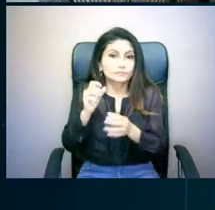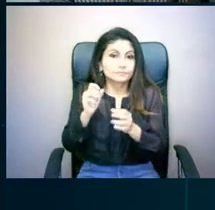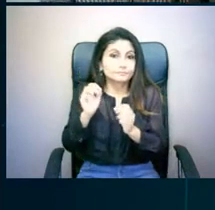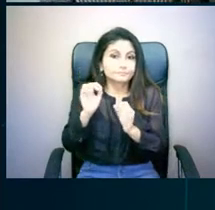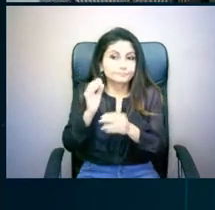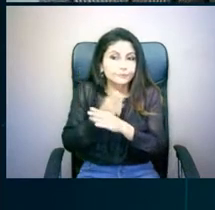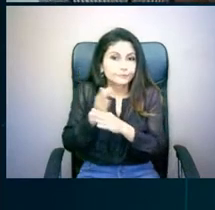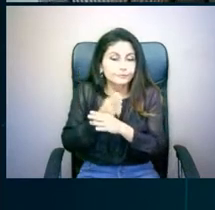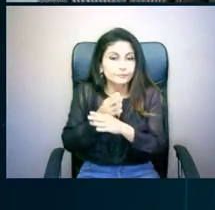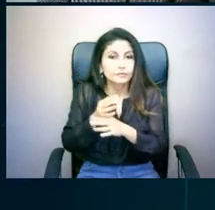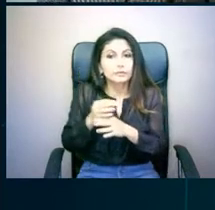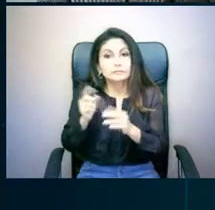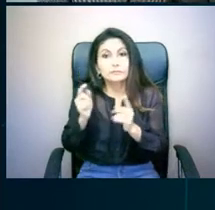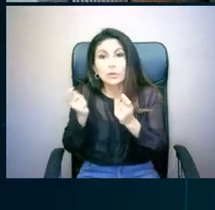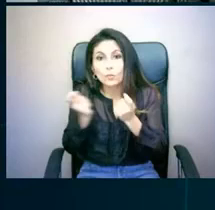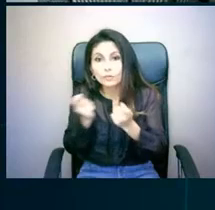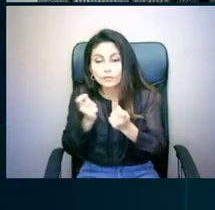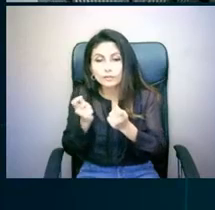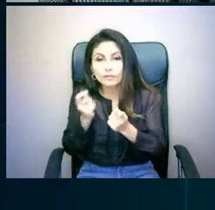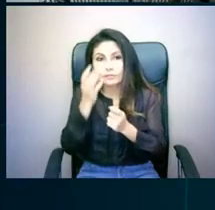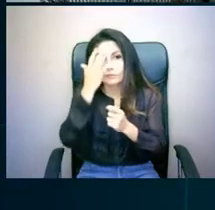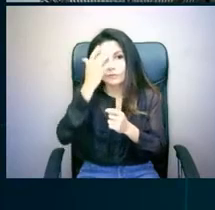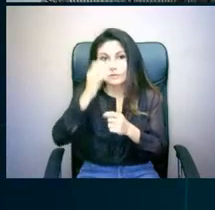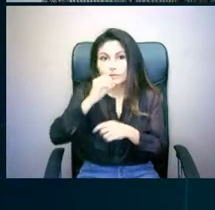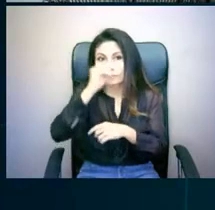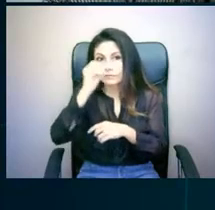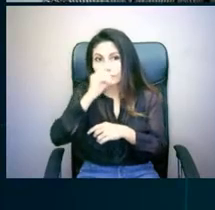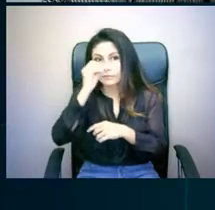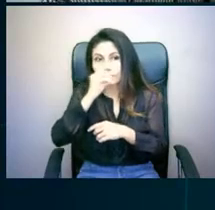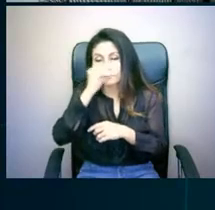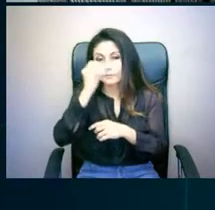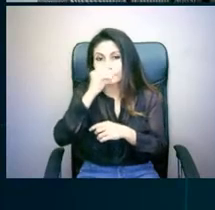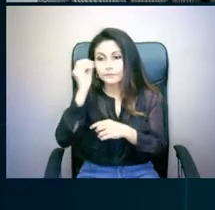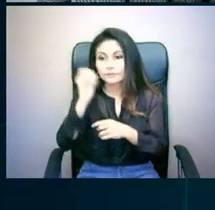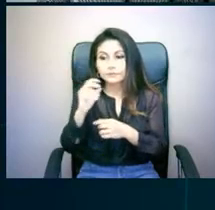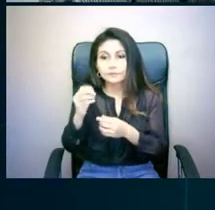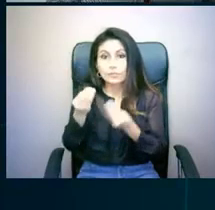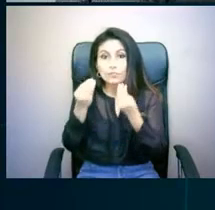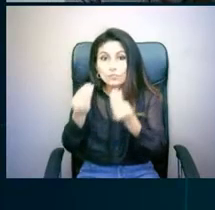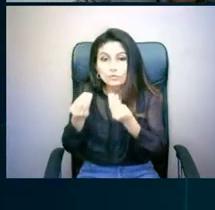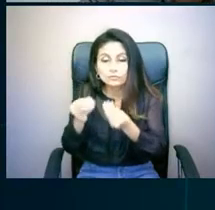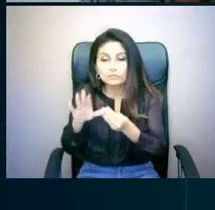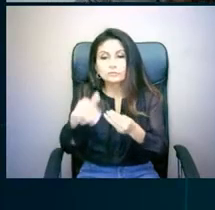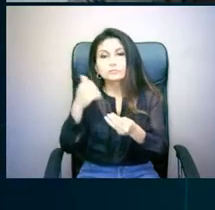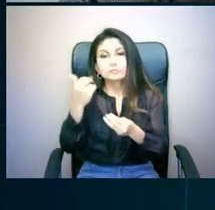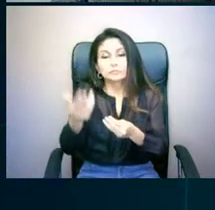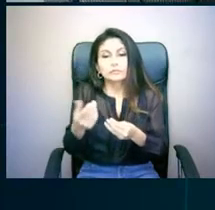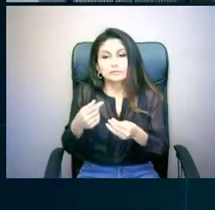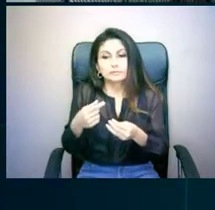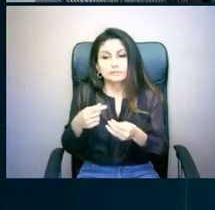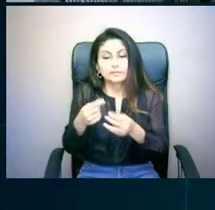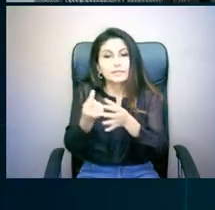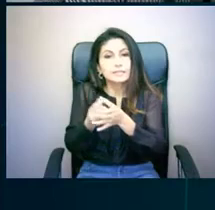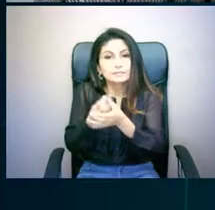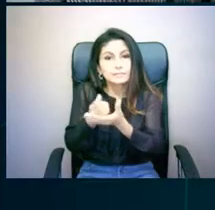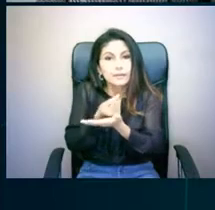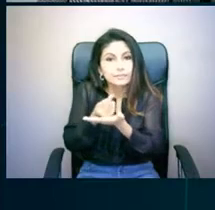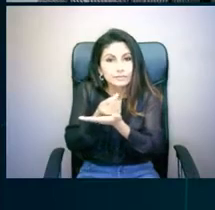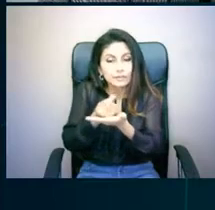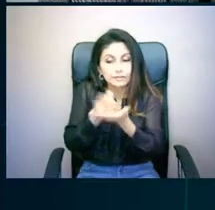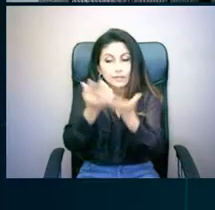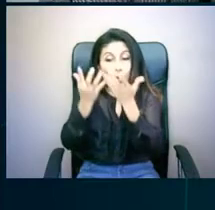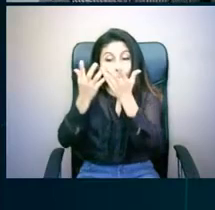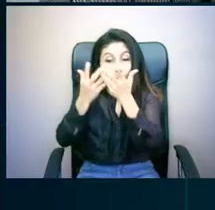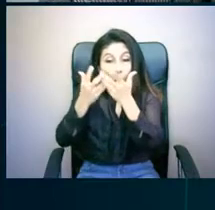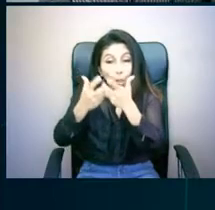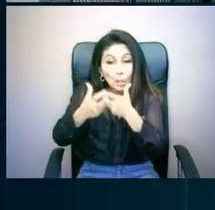se sobreoxigena estaríamos cambiando el metabolismo. ¿Listo? Entonces, luego de seleccionar pues esta forma de